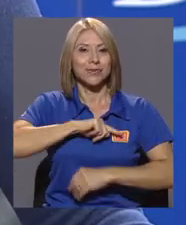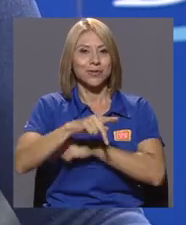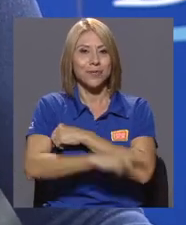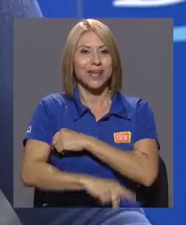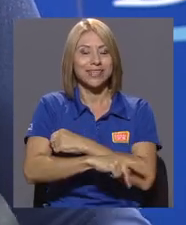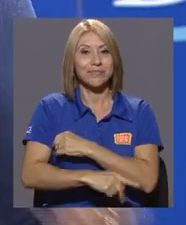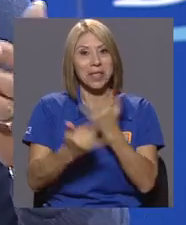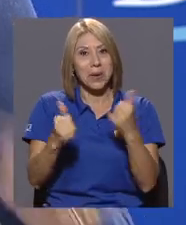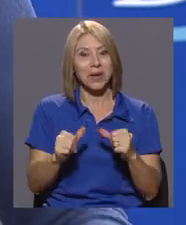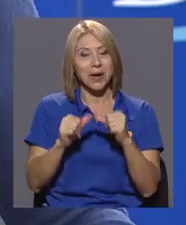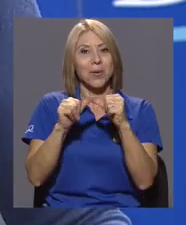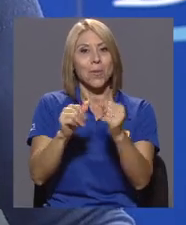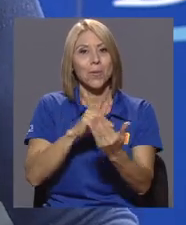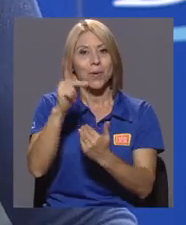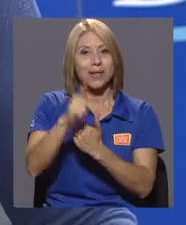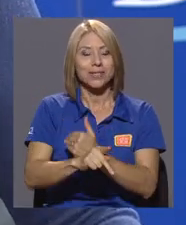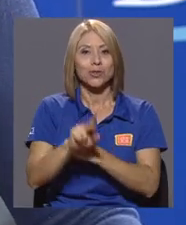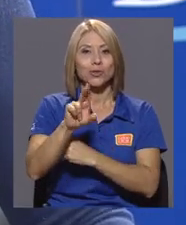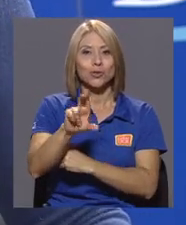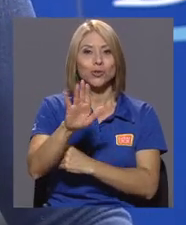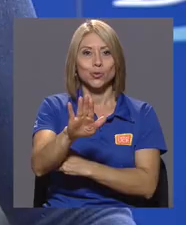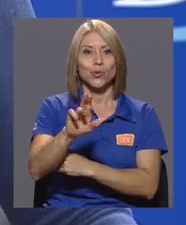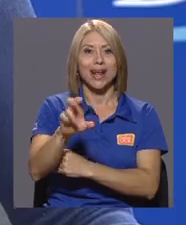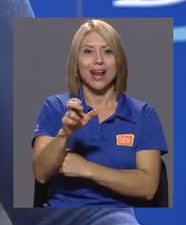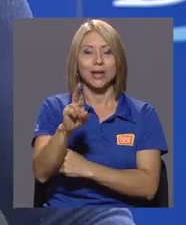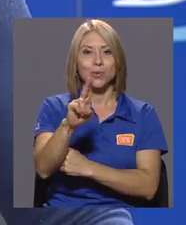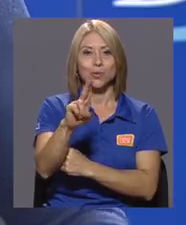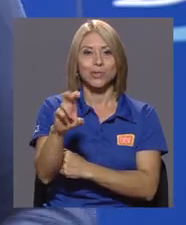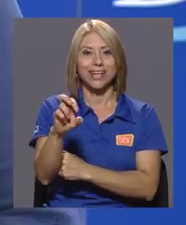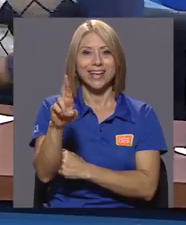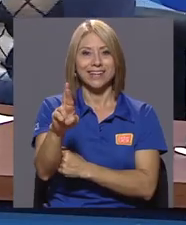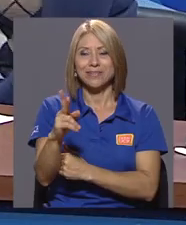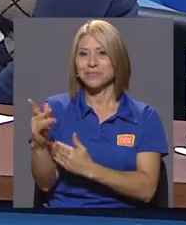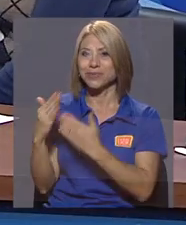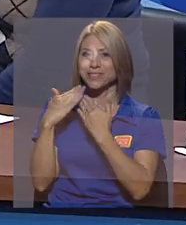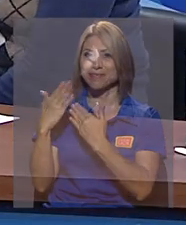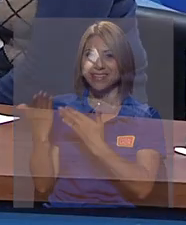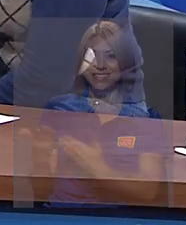de nuestro país los dejo en compañía de la programación de su canal